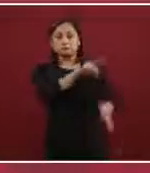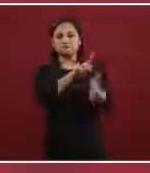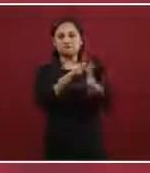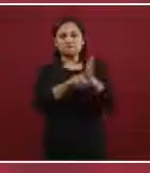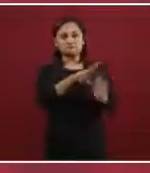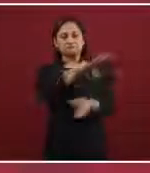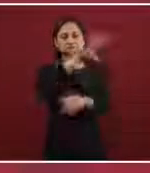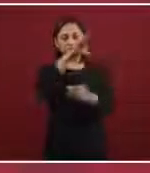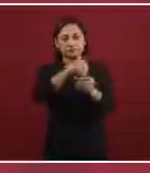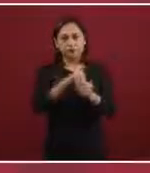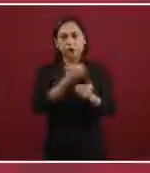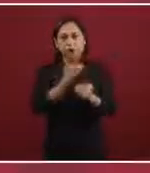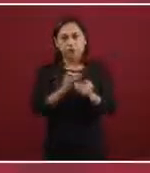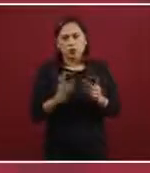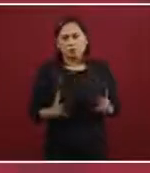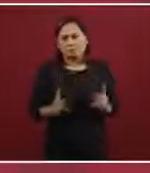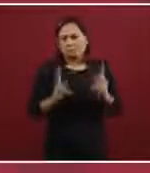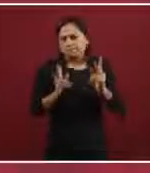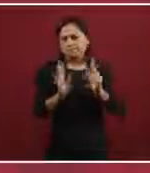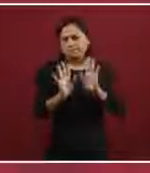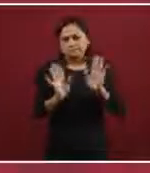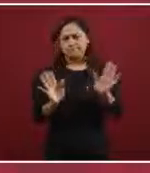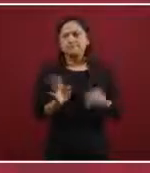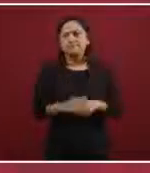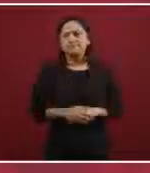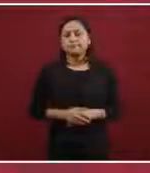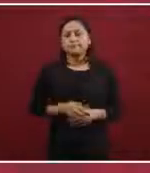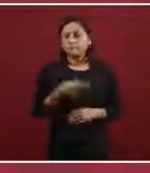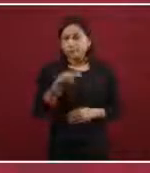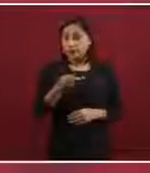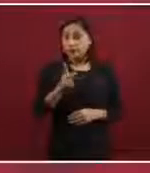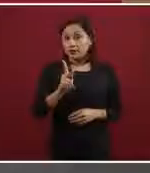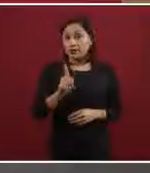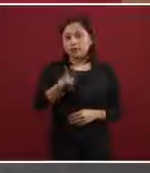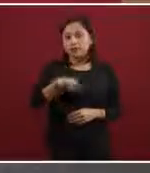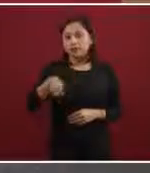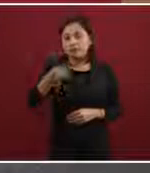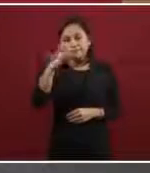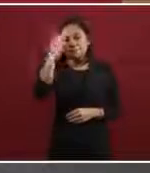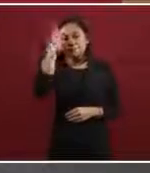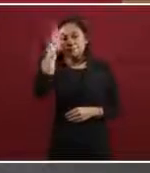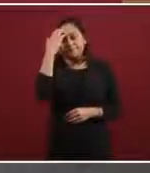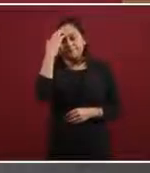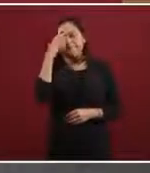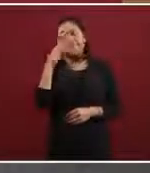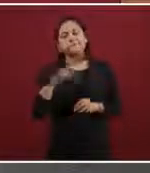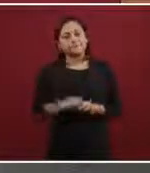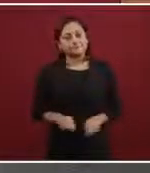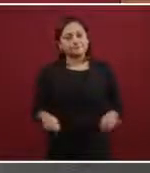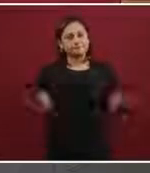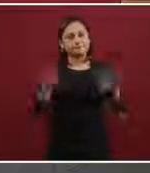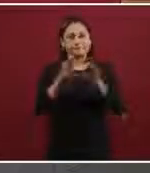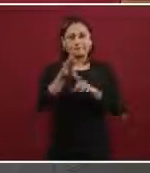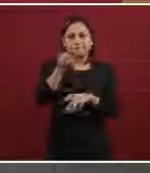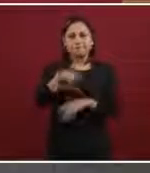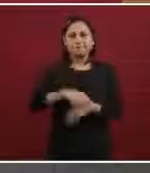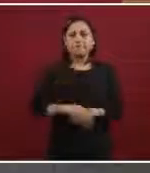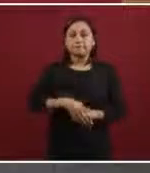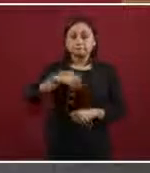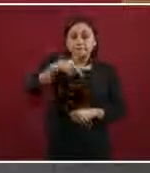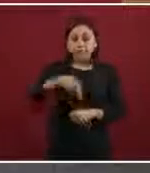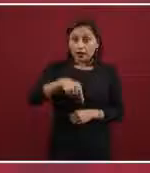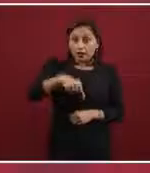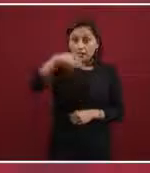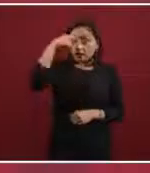síntesis pero es importante la reflexión nosotros en méxico